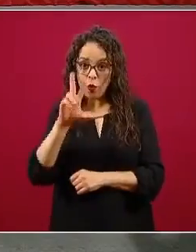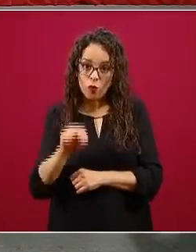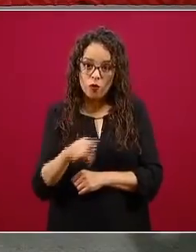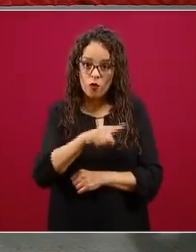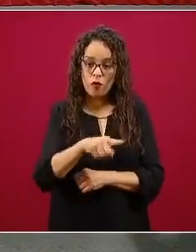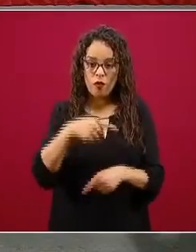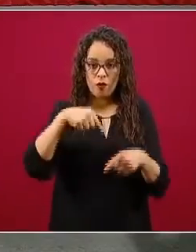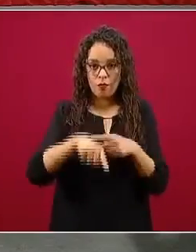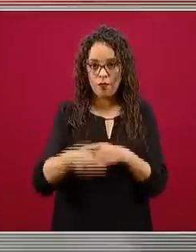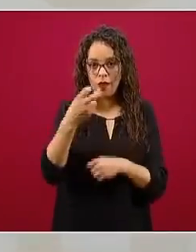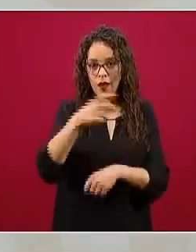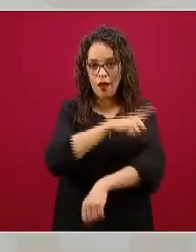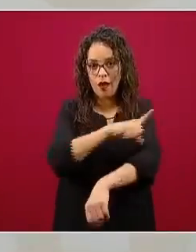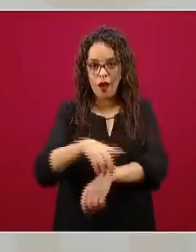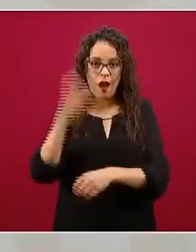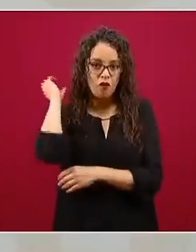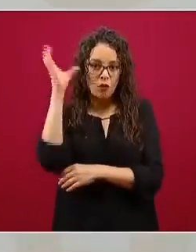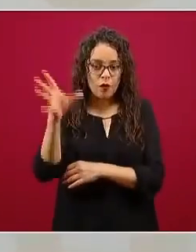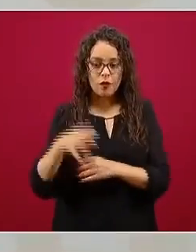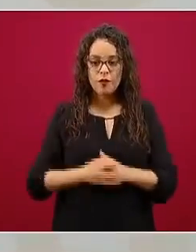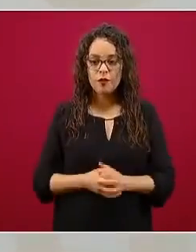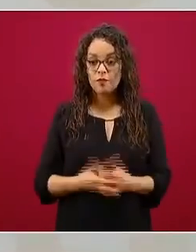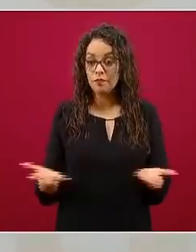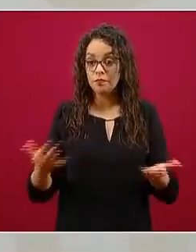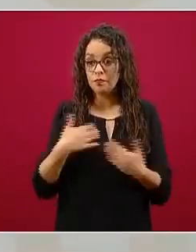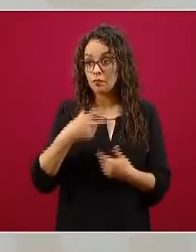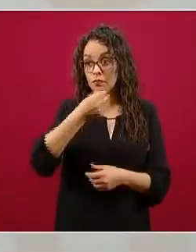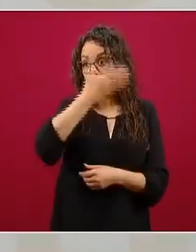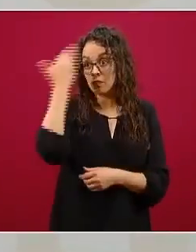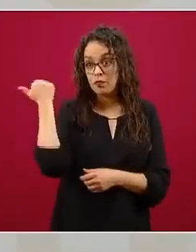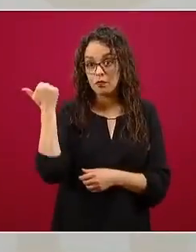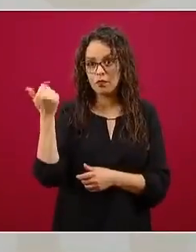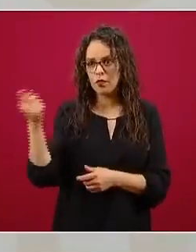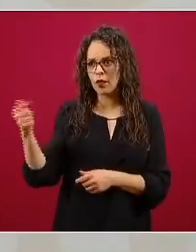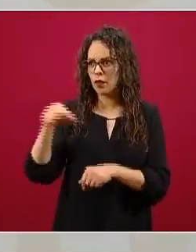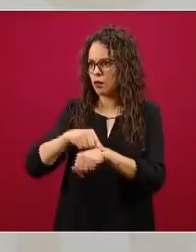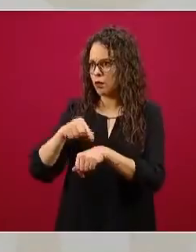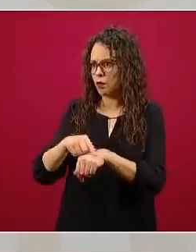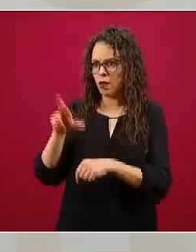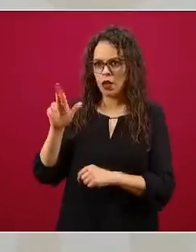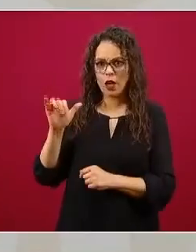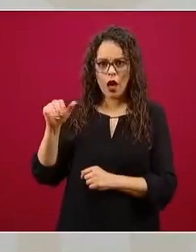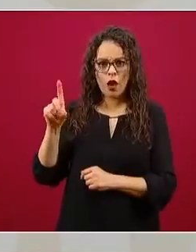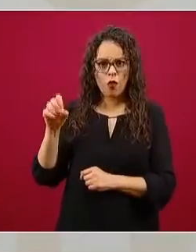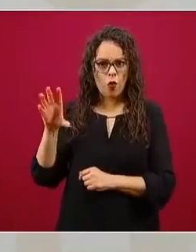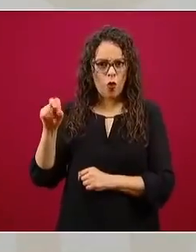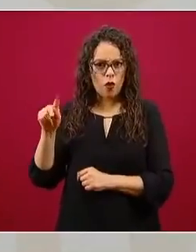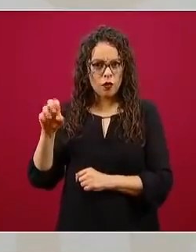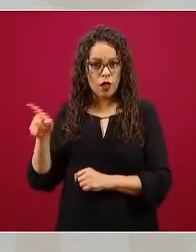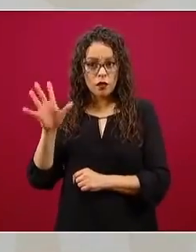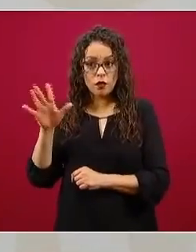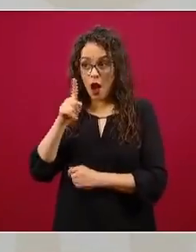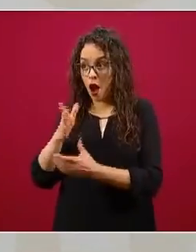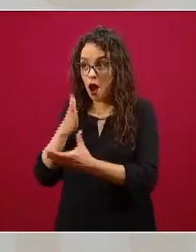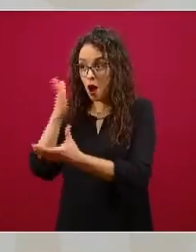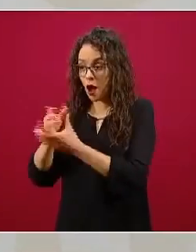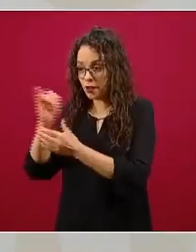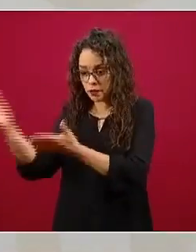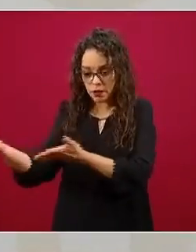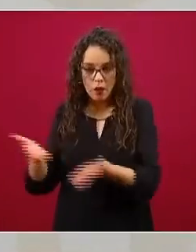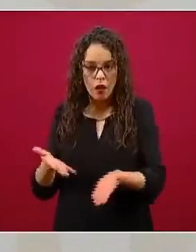hayan acercado, a reserva que el doctor Ricardo Cortés les haya recibido, pero pienso que todavía no. Y por supuesto que estamos abiertos